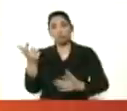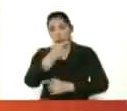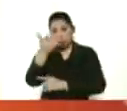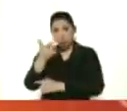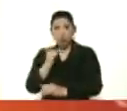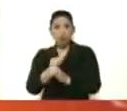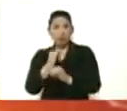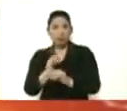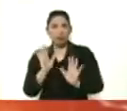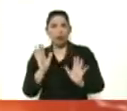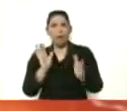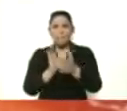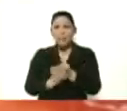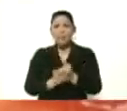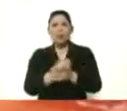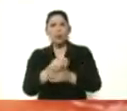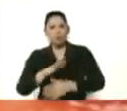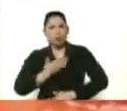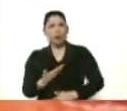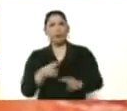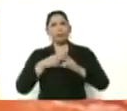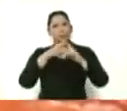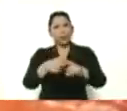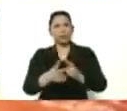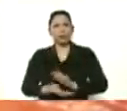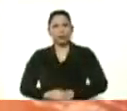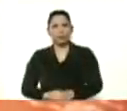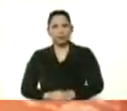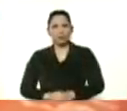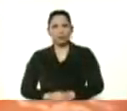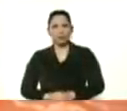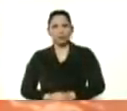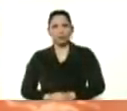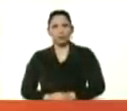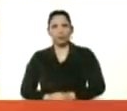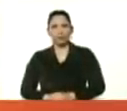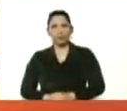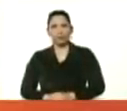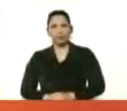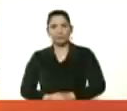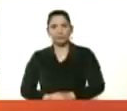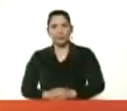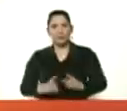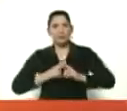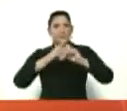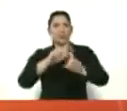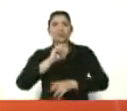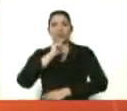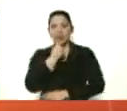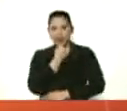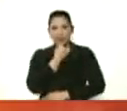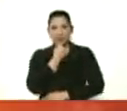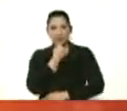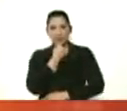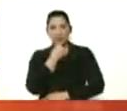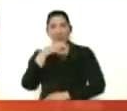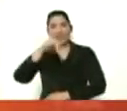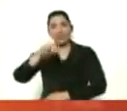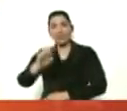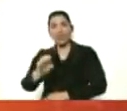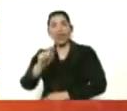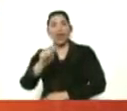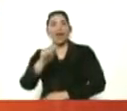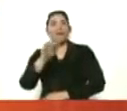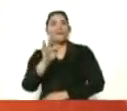un compadre, un amigo, una hermana tiene Netflix, que le preste la, ¿cómo se llama, Jorge? La clave. Y se meten a